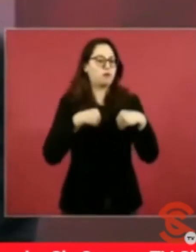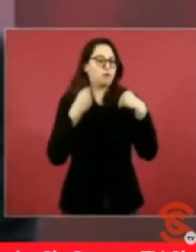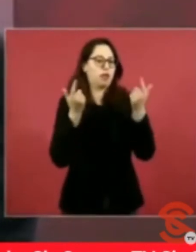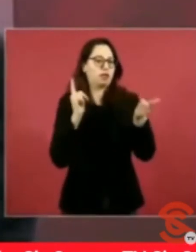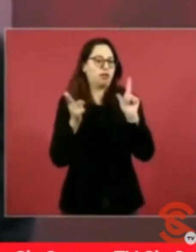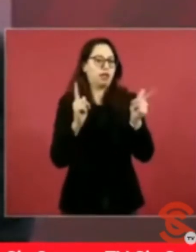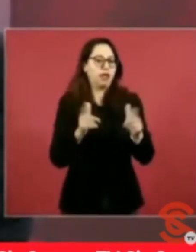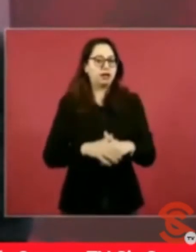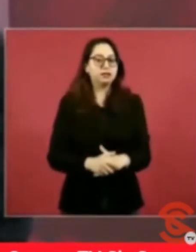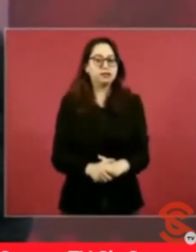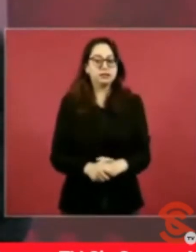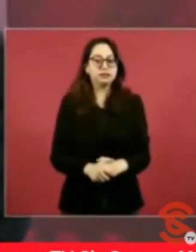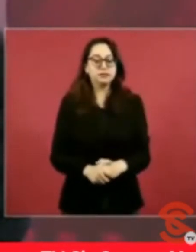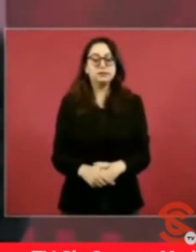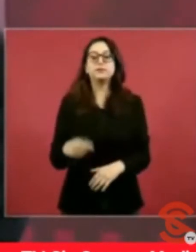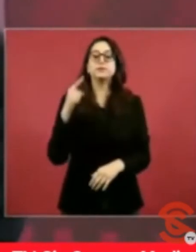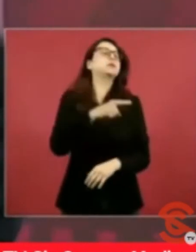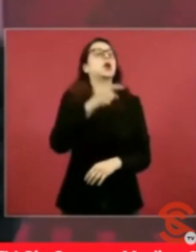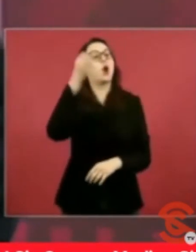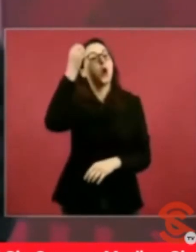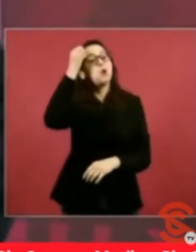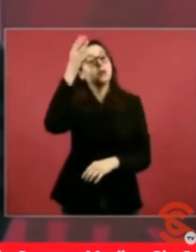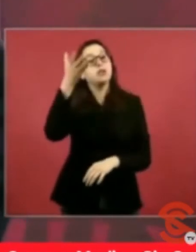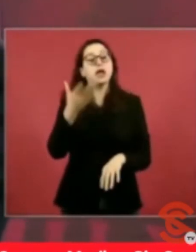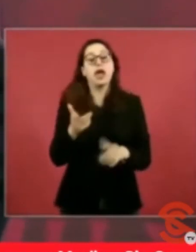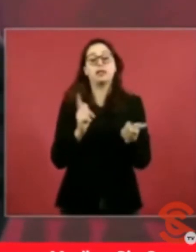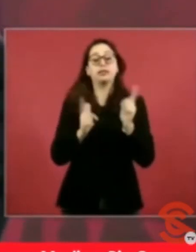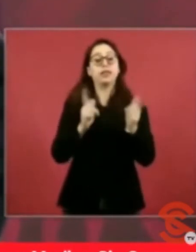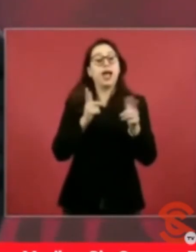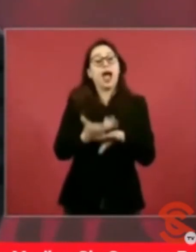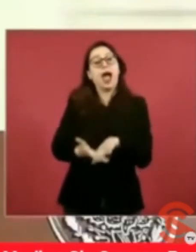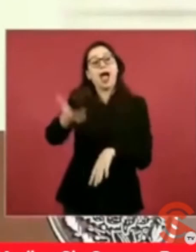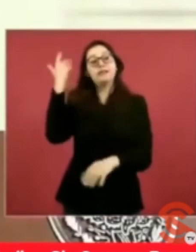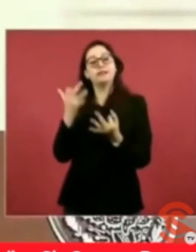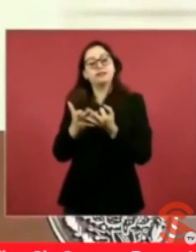A él se le olvida de que Texas era de México,